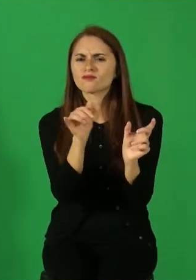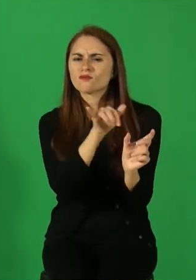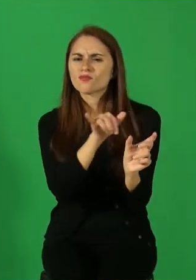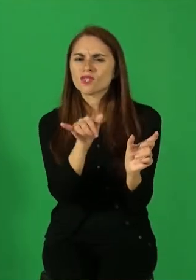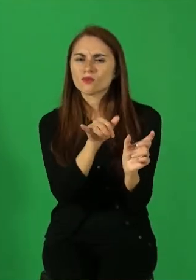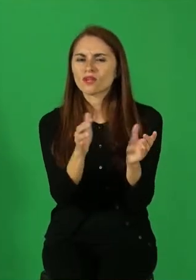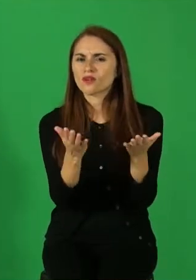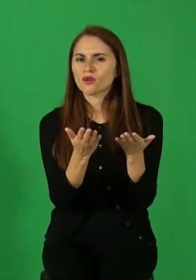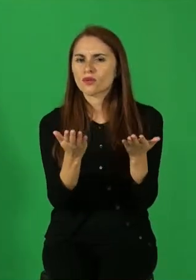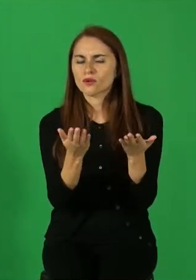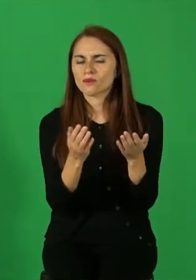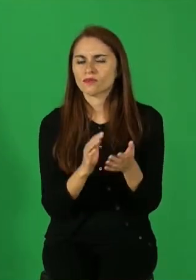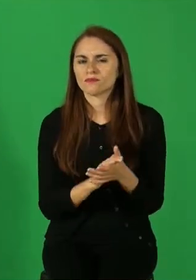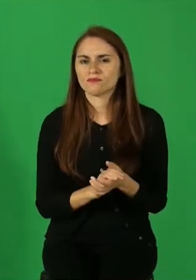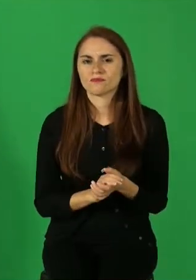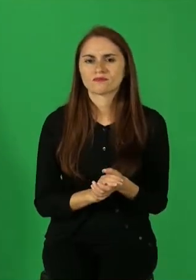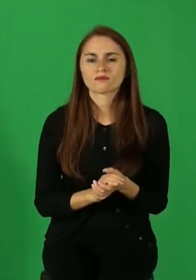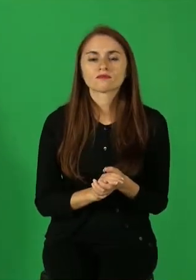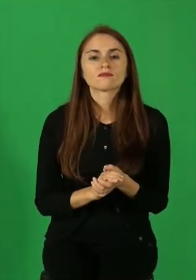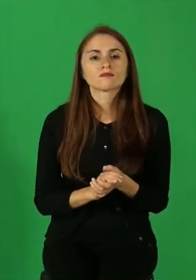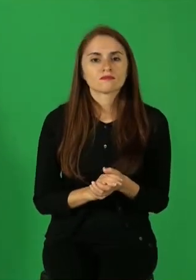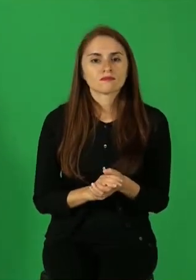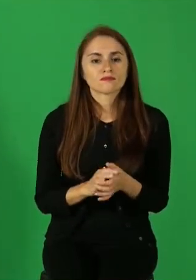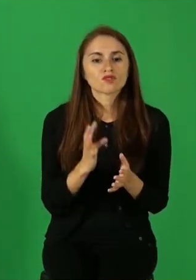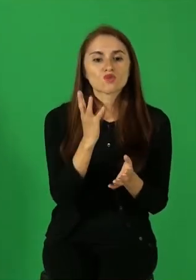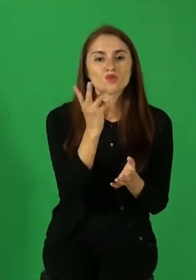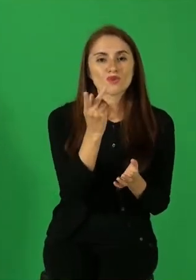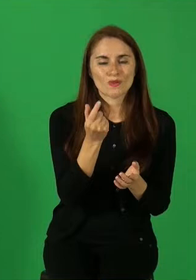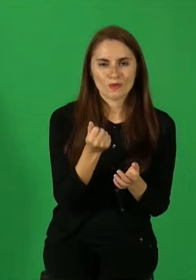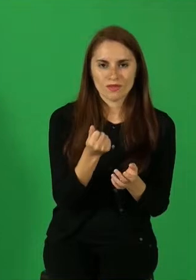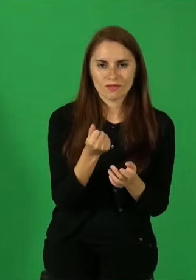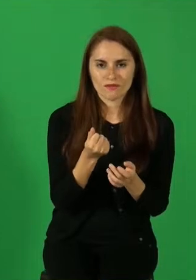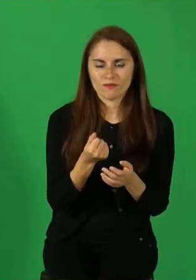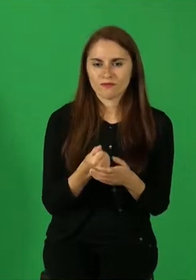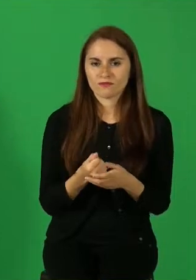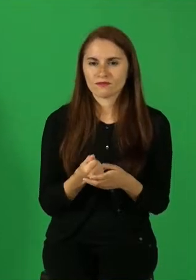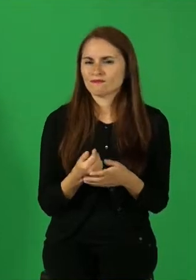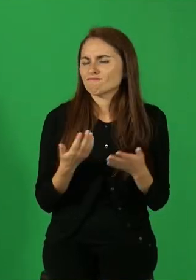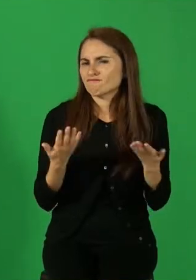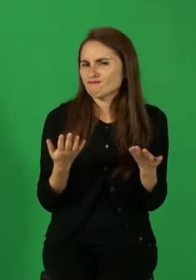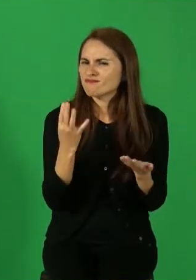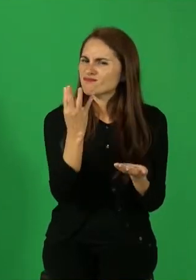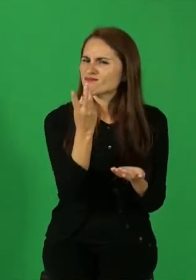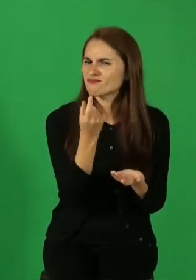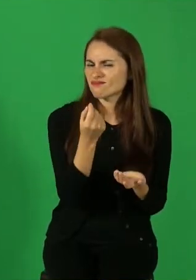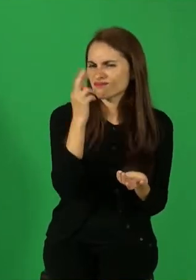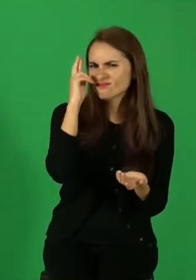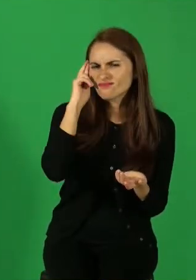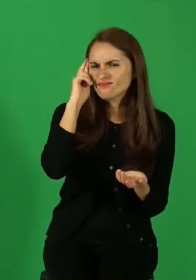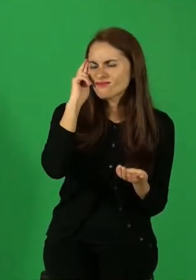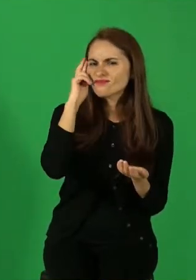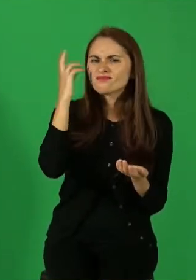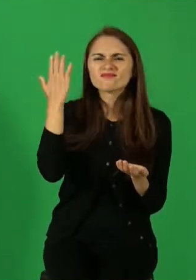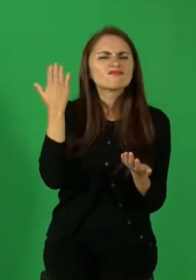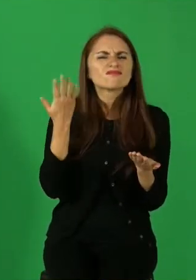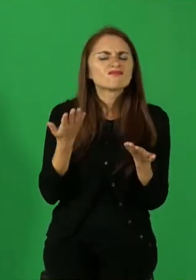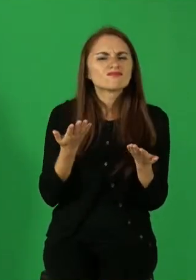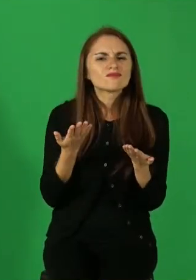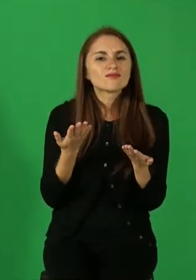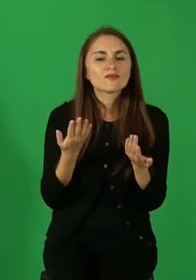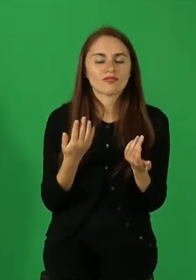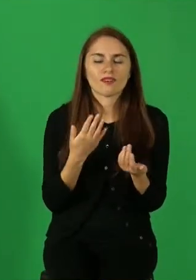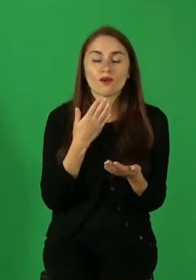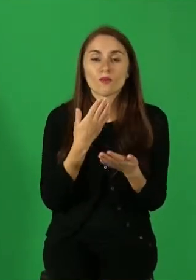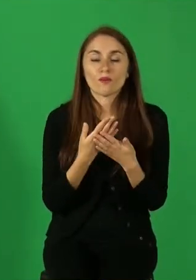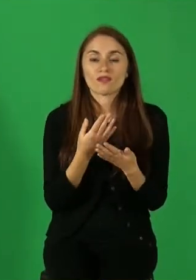aspectos? En cuanto al número. ¿Y qué recordamos sobre el número? Cuando hablamos